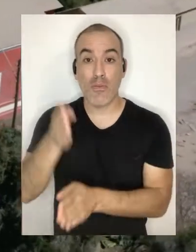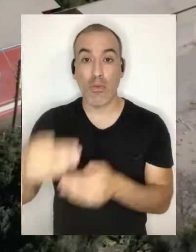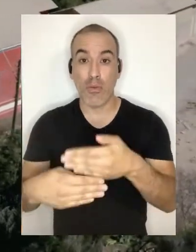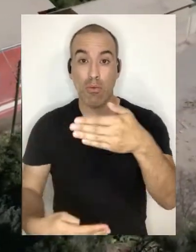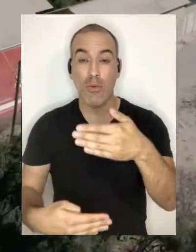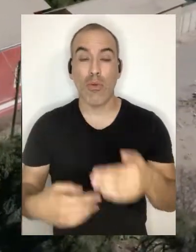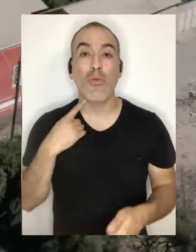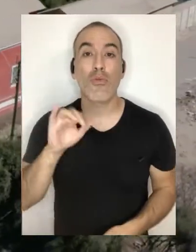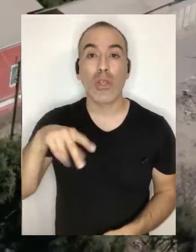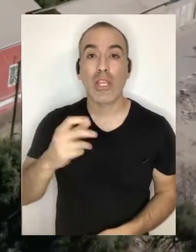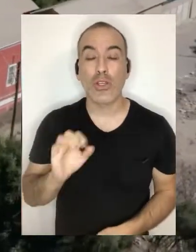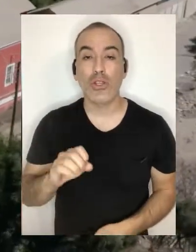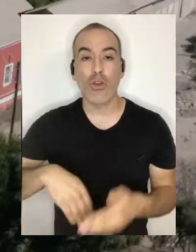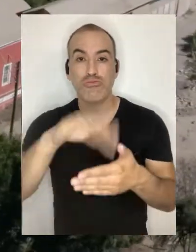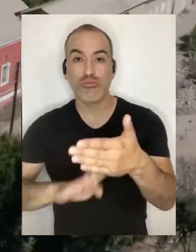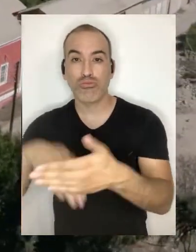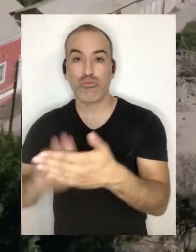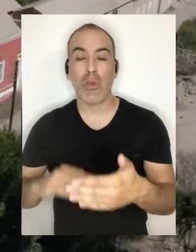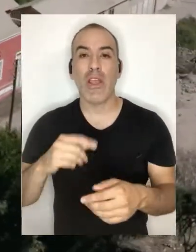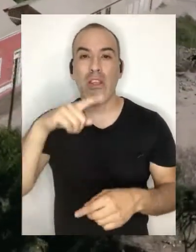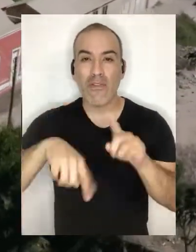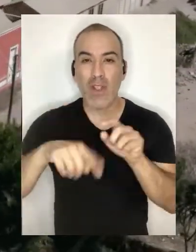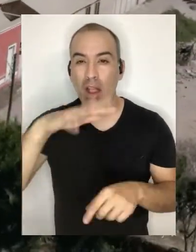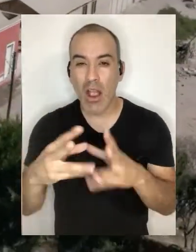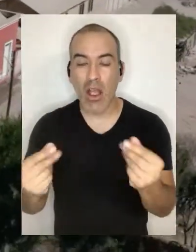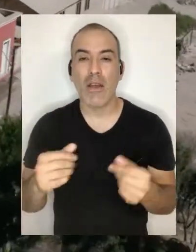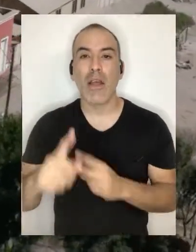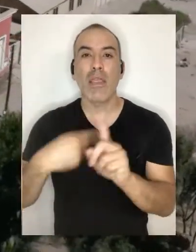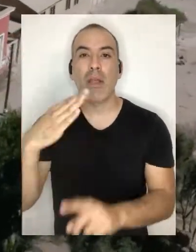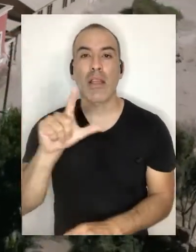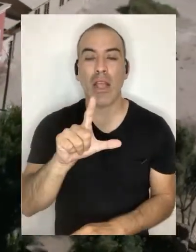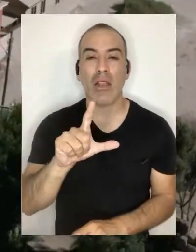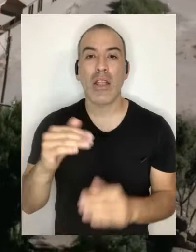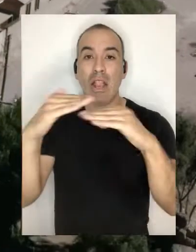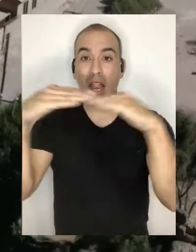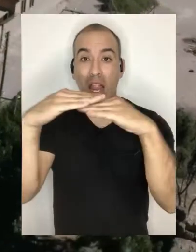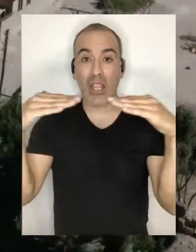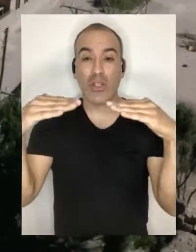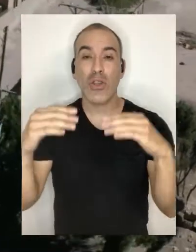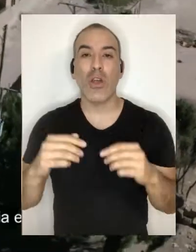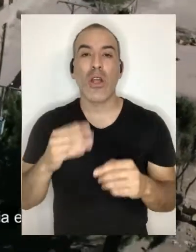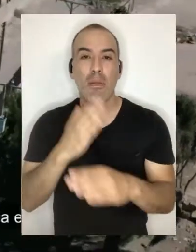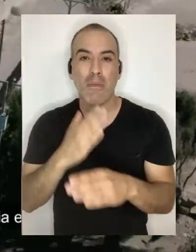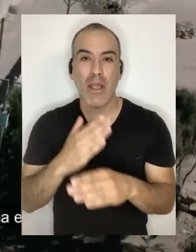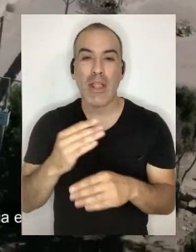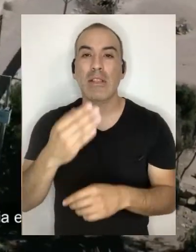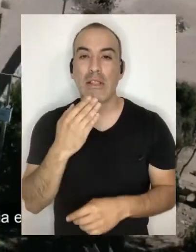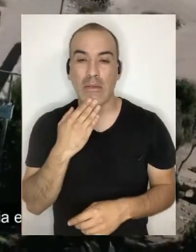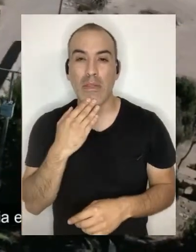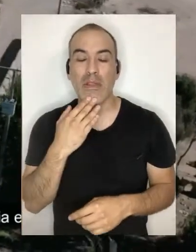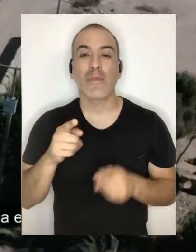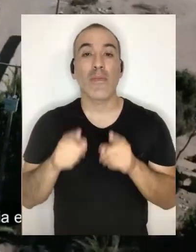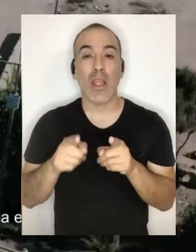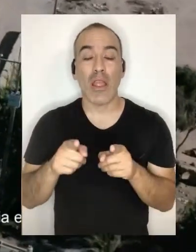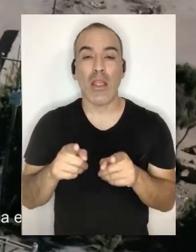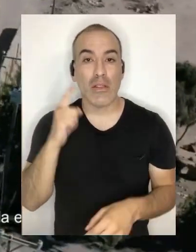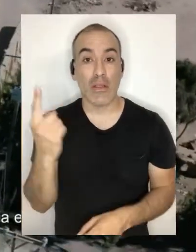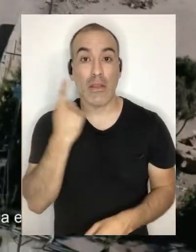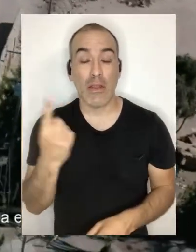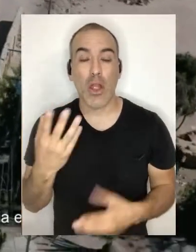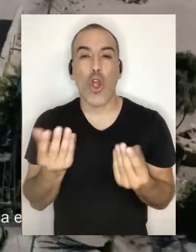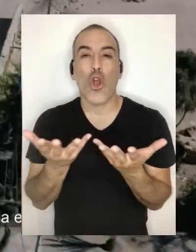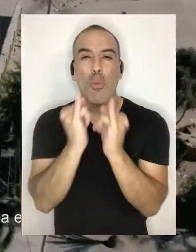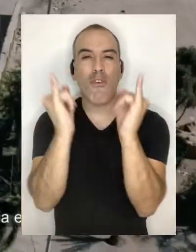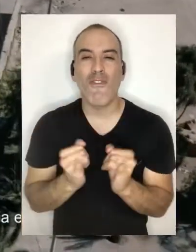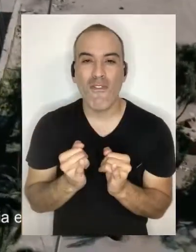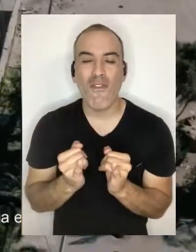quincho estucados con barro y cal. El techo es de 2 aguas y la estructura de madera, manteniendo en general una forma